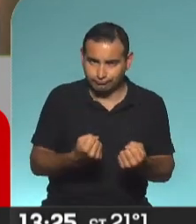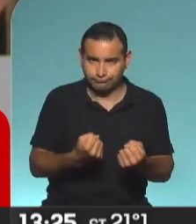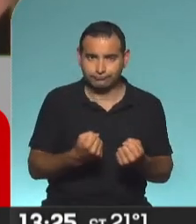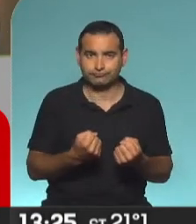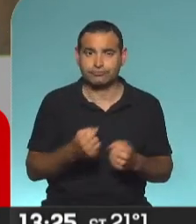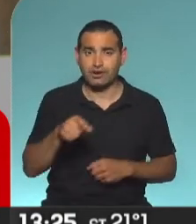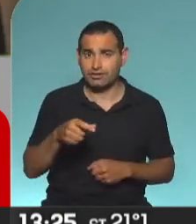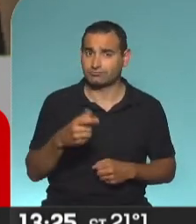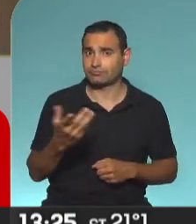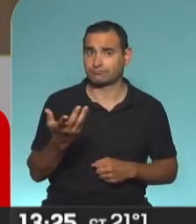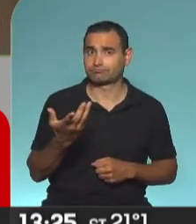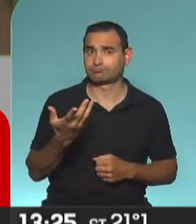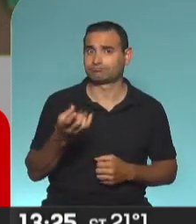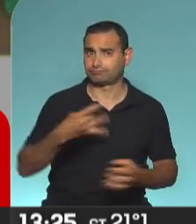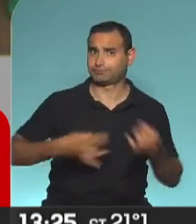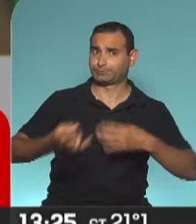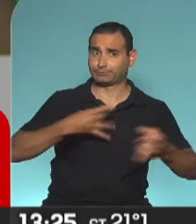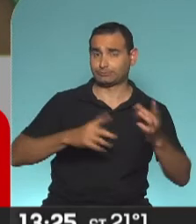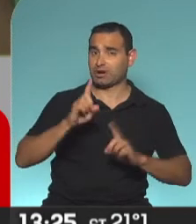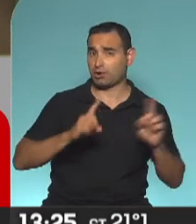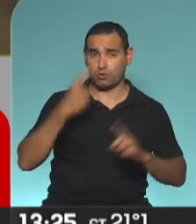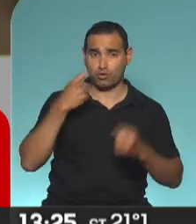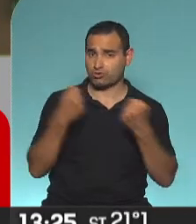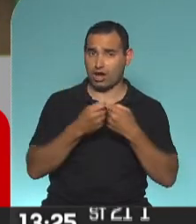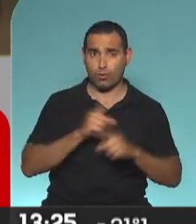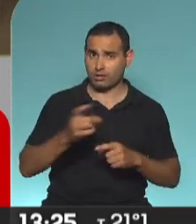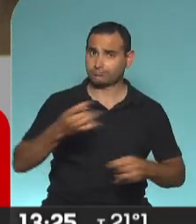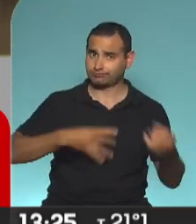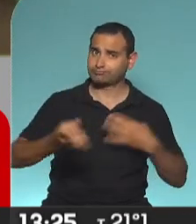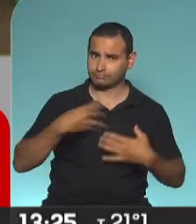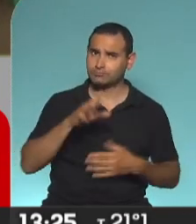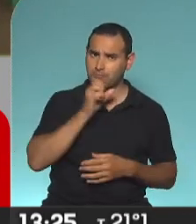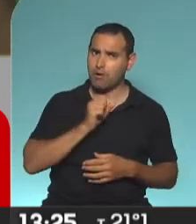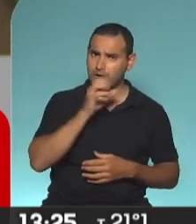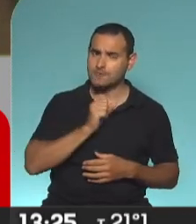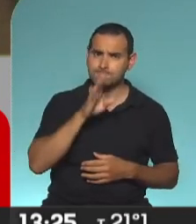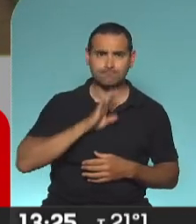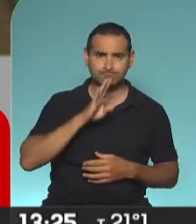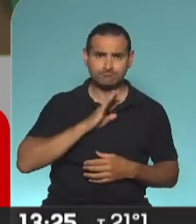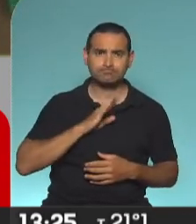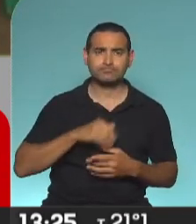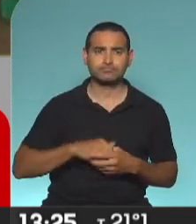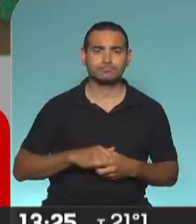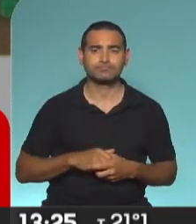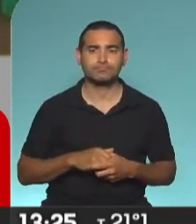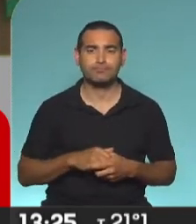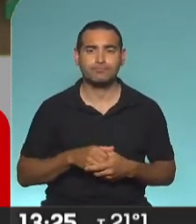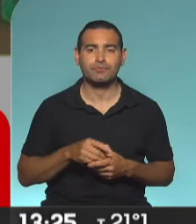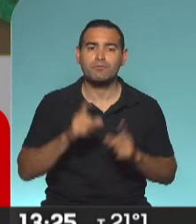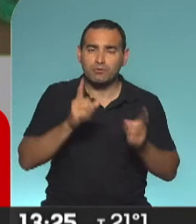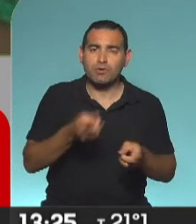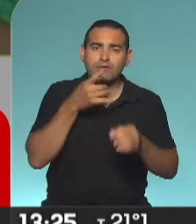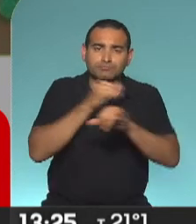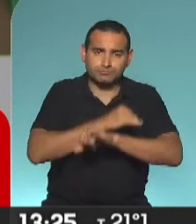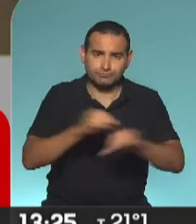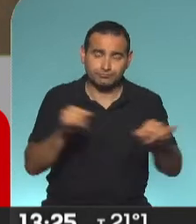muchas agresiones por quienes no están de acuerdo con su postura, y utilizan esa fama, entre comillas, para dar a conocer